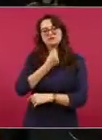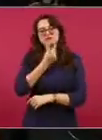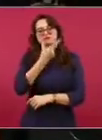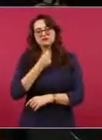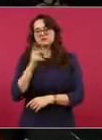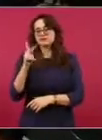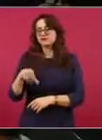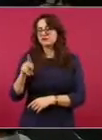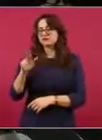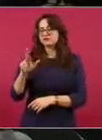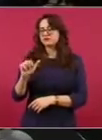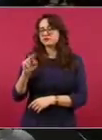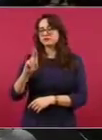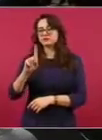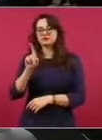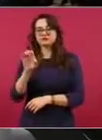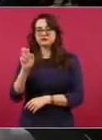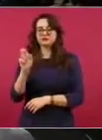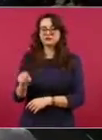dice que